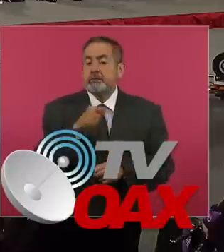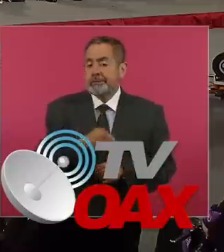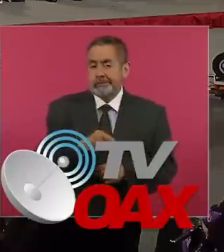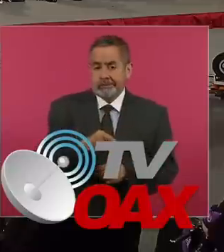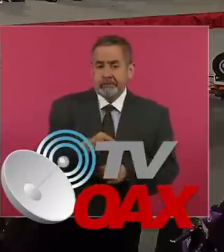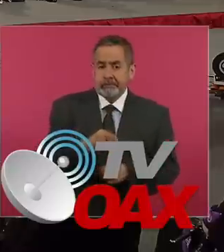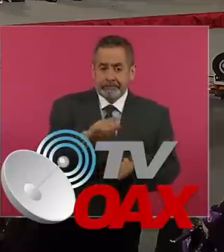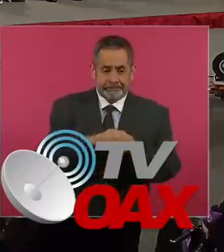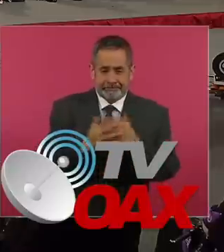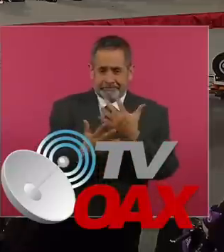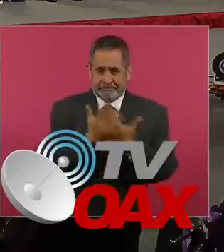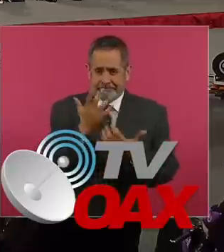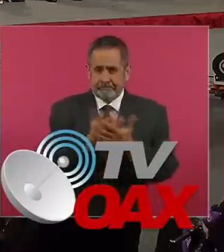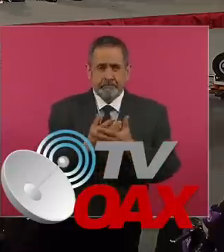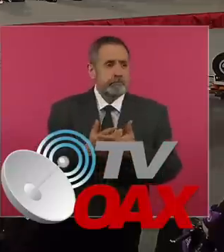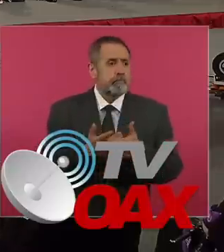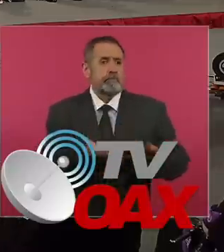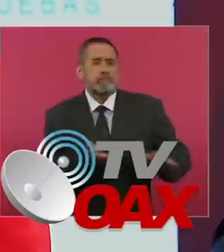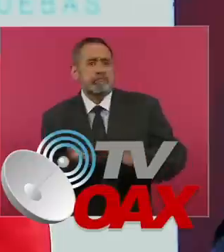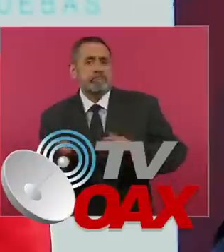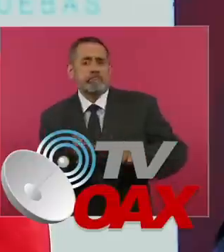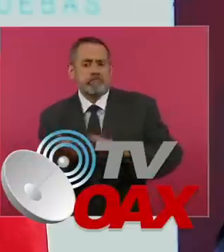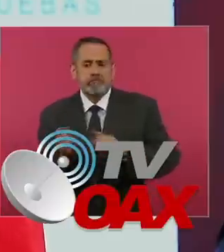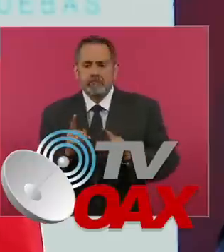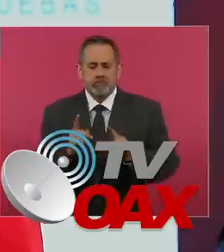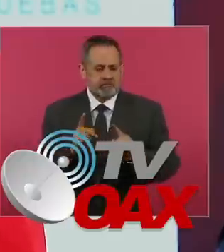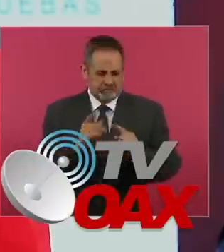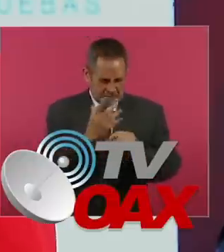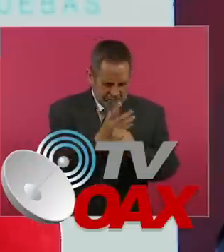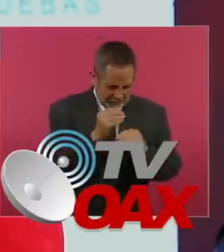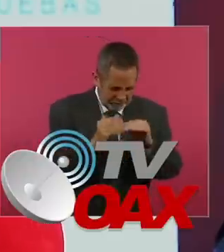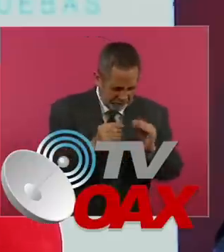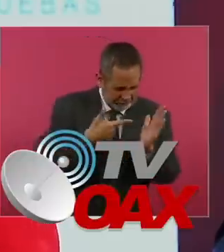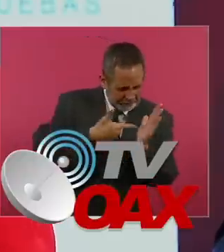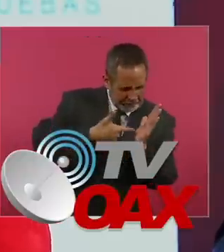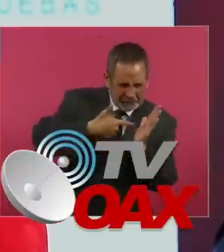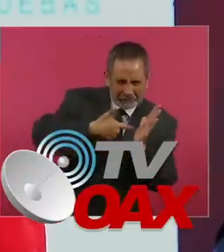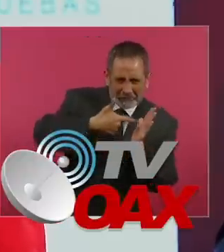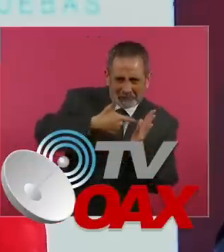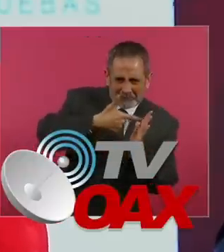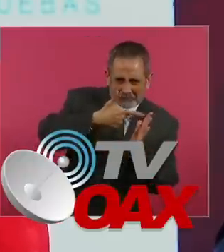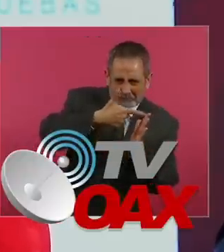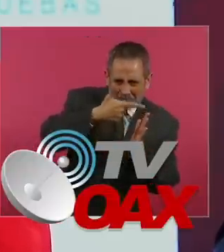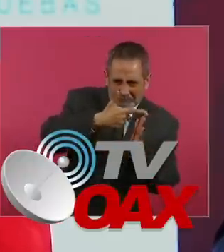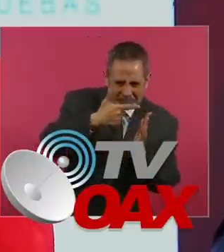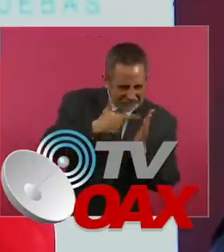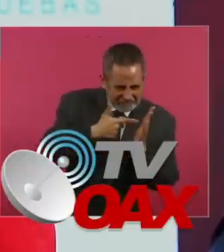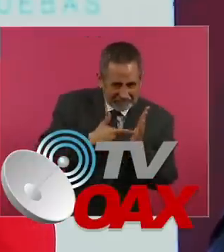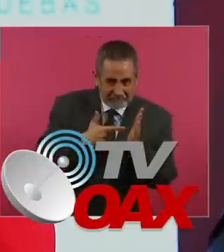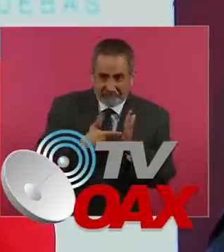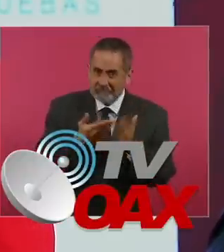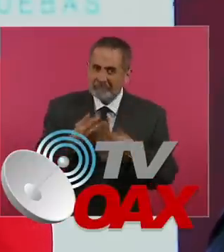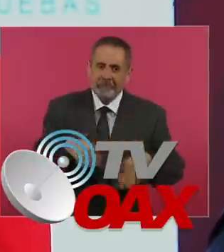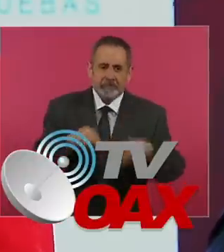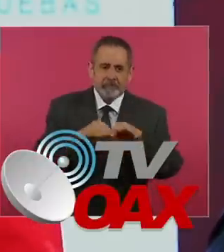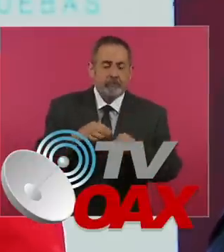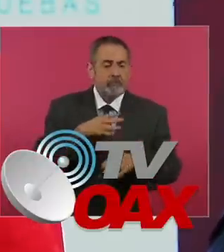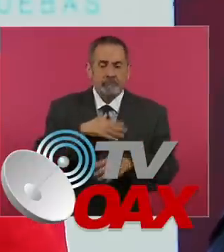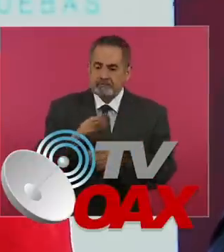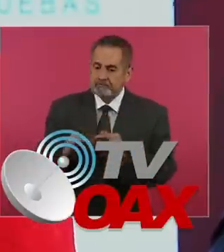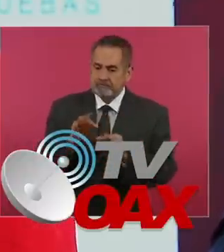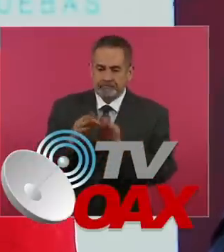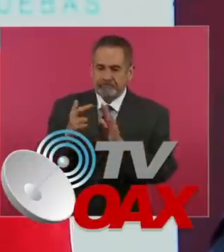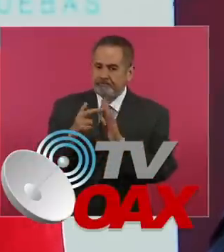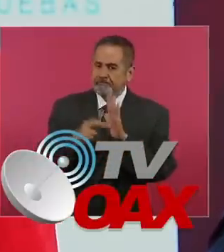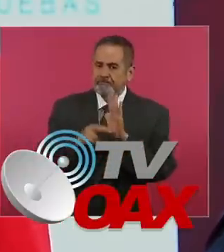mucho más manual, no es tan automatizada porque la parte de la soldadura particularmente es muy importante. Nosotros cumplimos con todas las